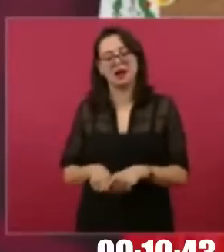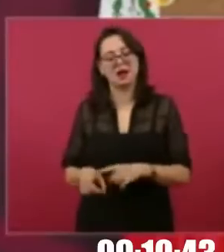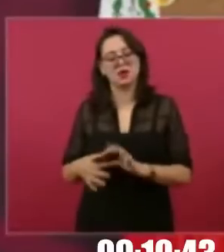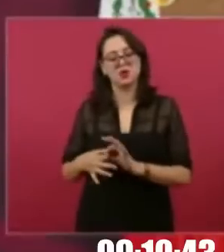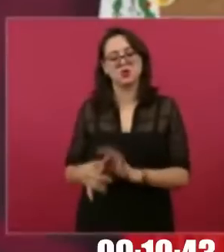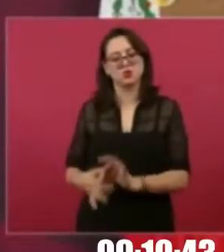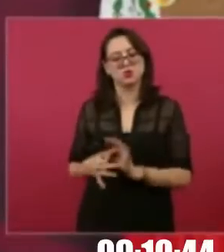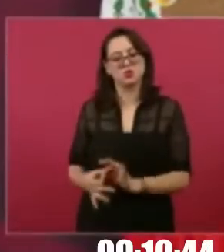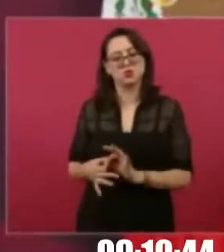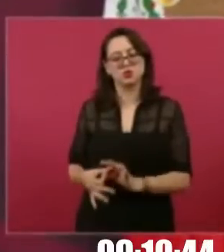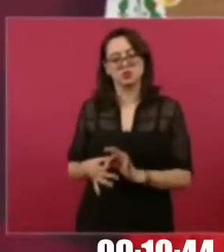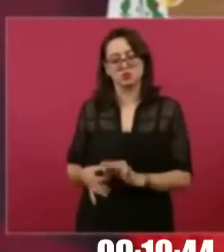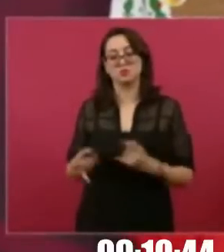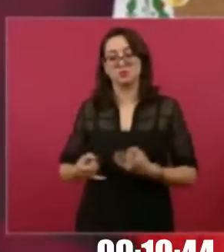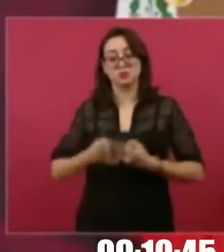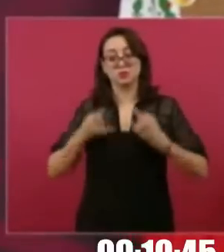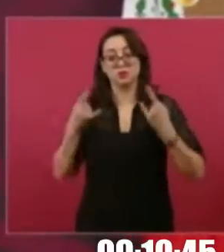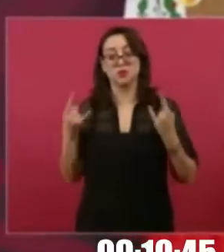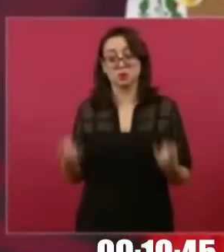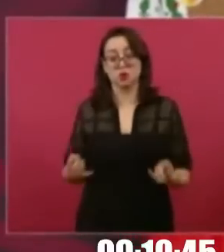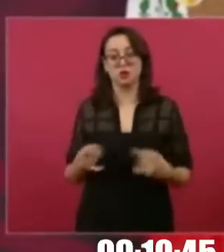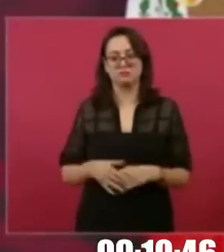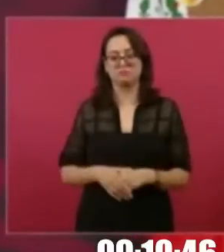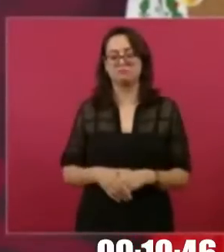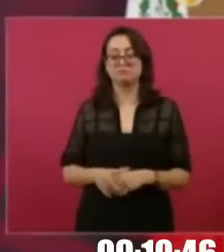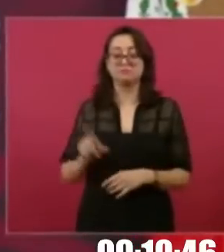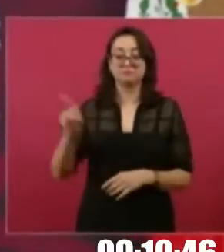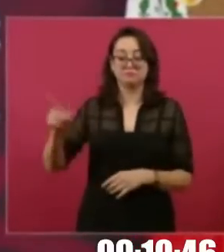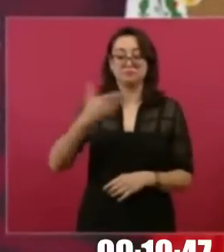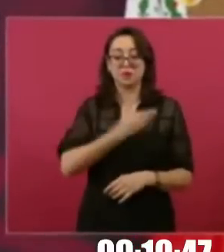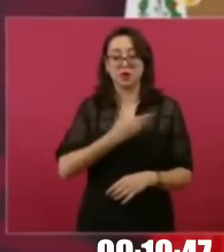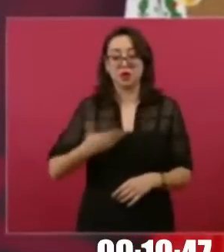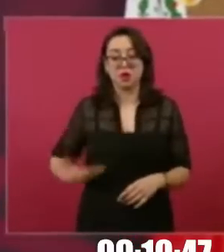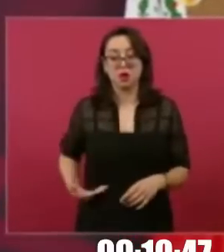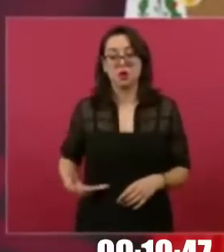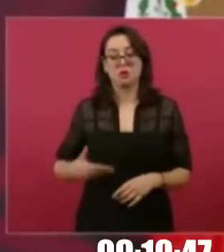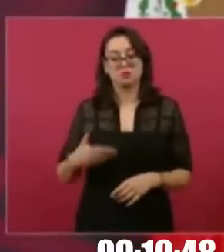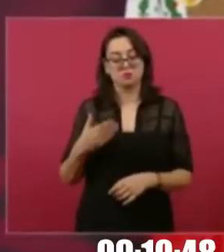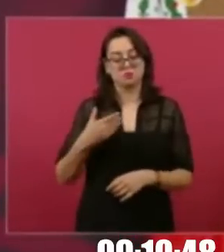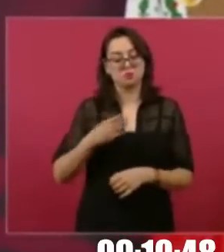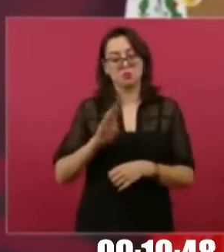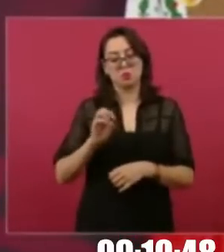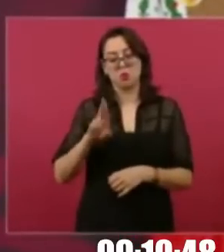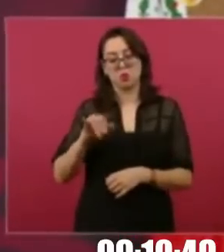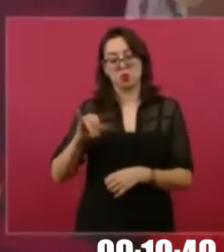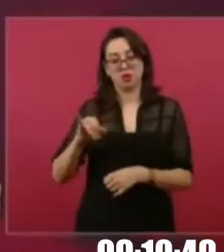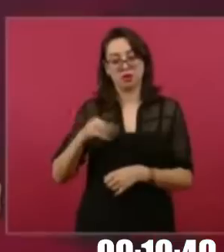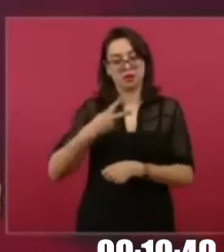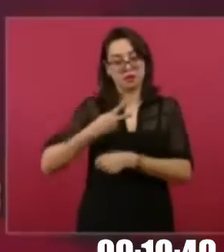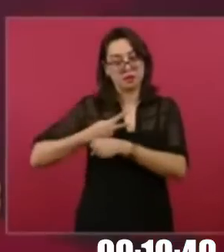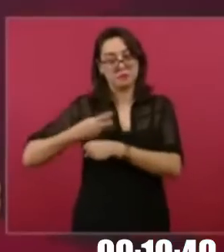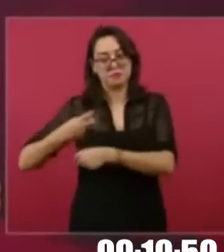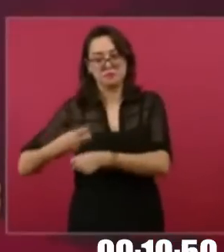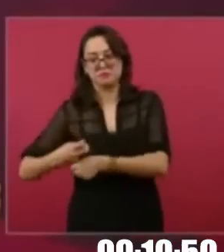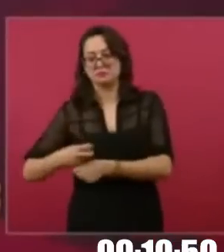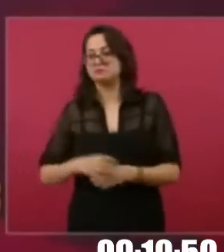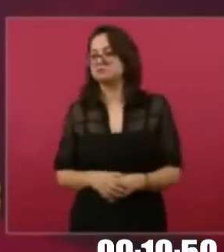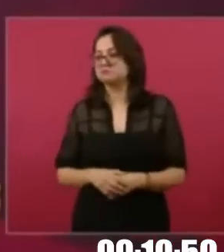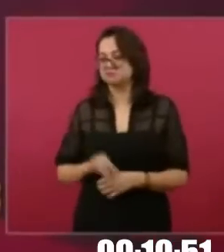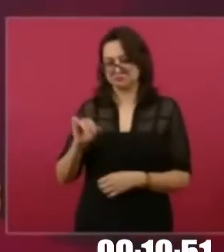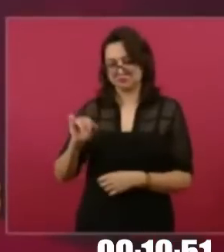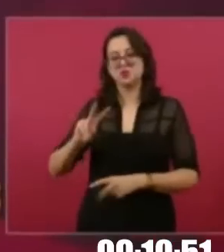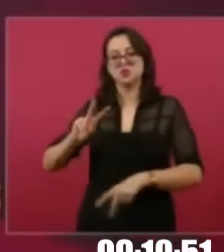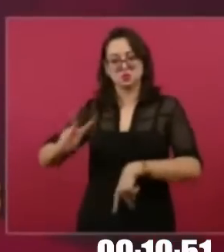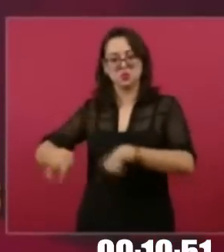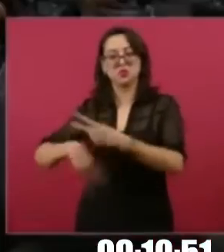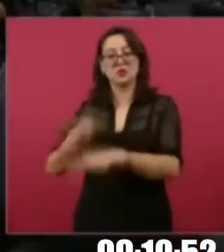momento histórico entonces me invitó el presidente bori voy a estar es el once de